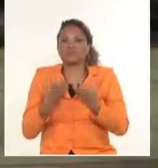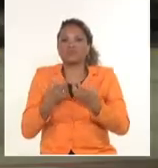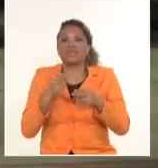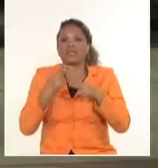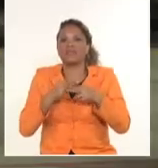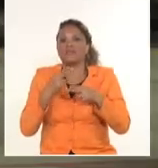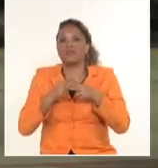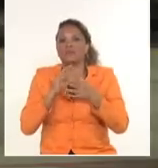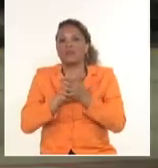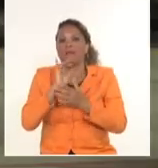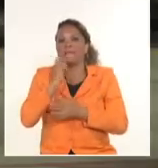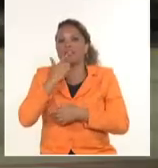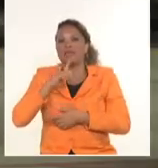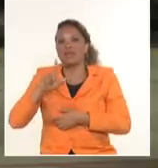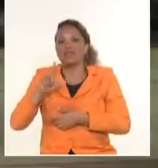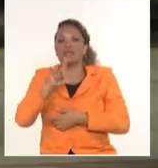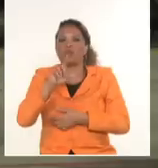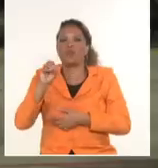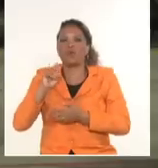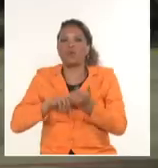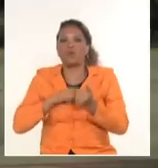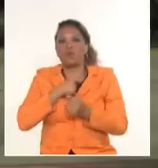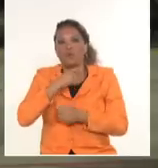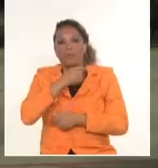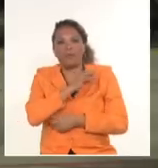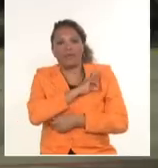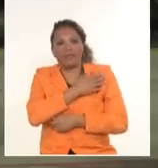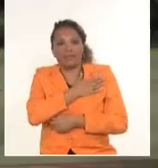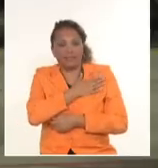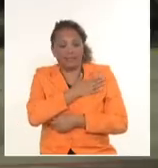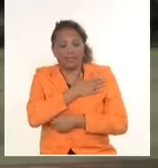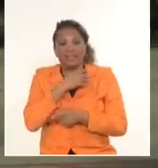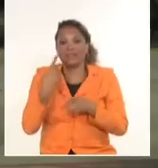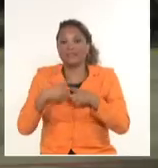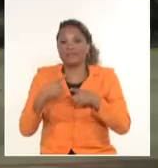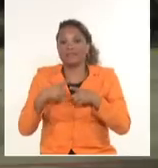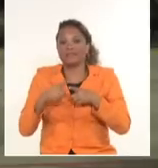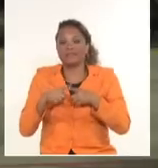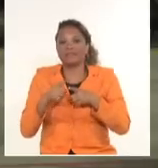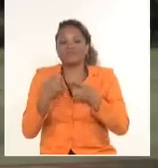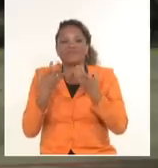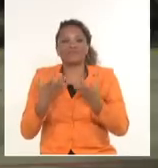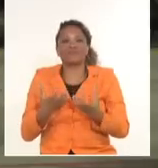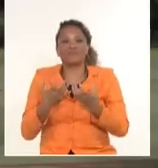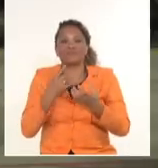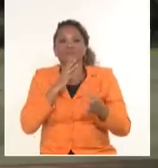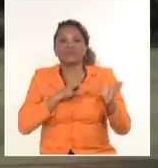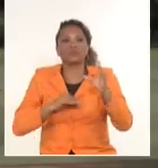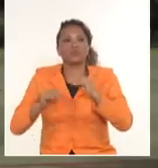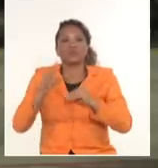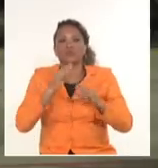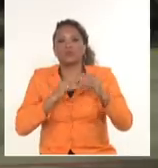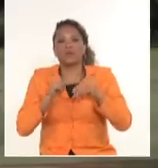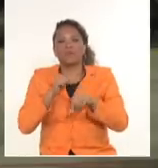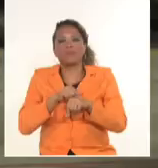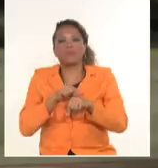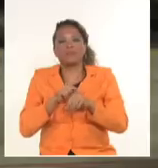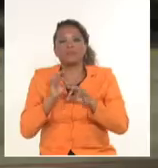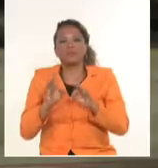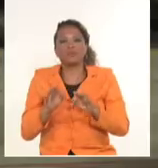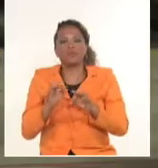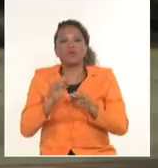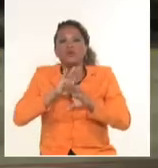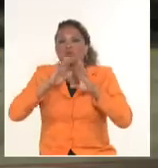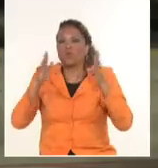de Mijaín López. Las etiquetas se posicionaron a un nivel, la conversación en ese escenario giraba